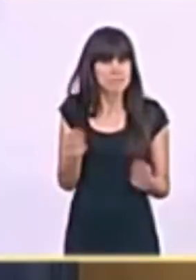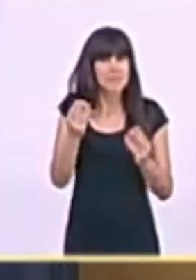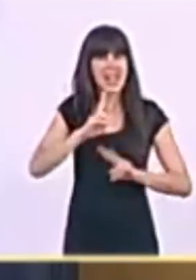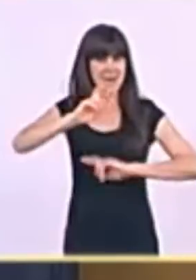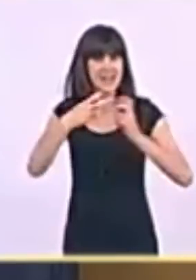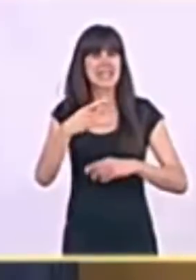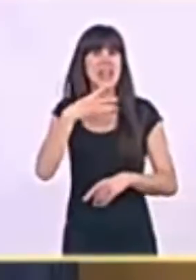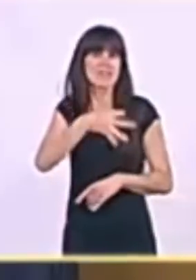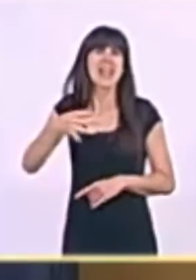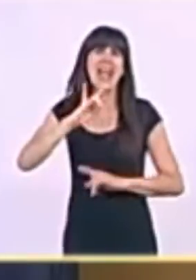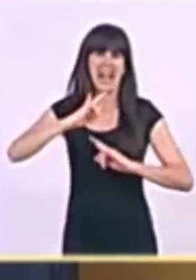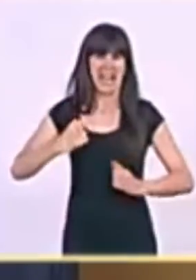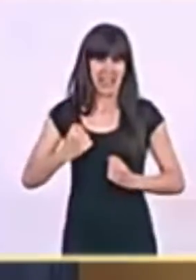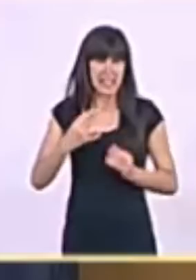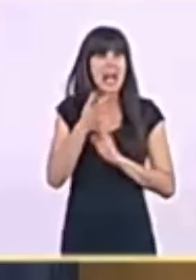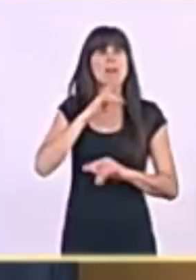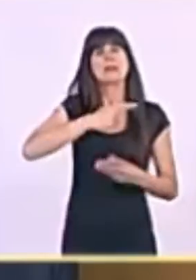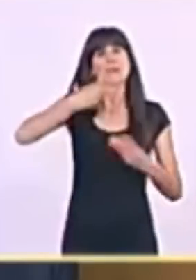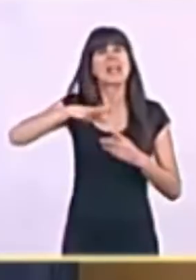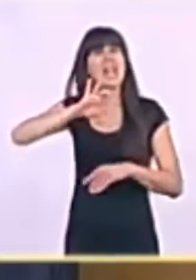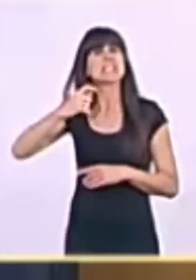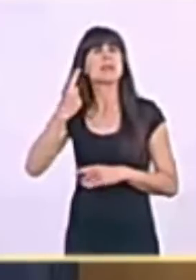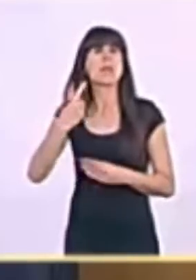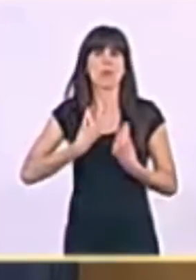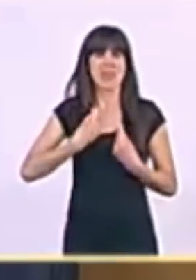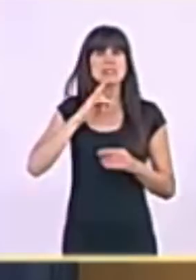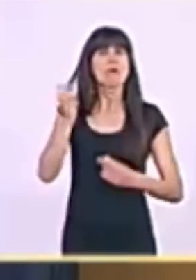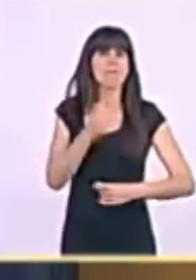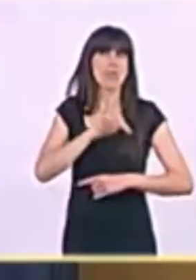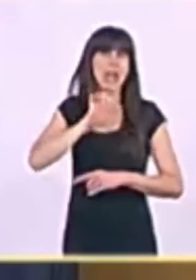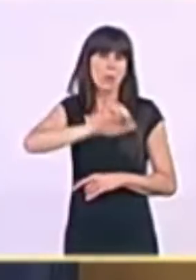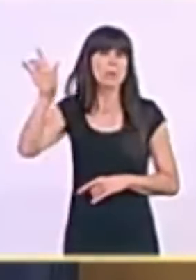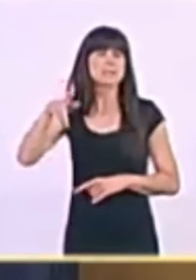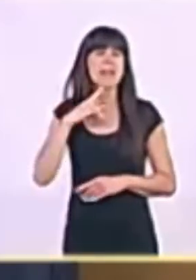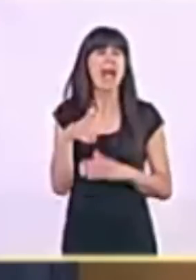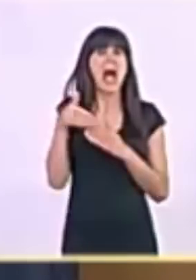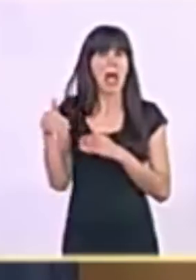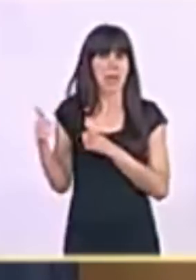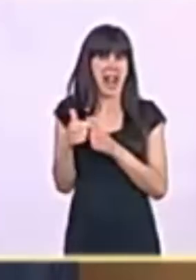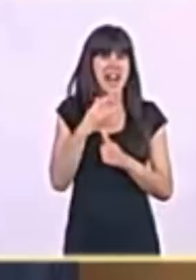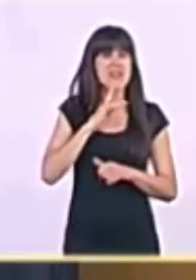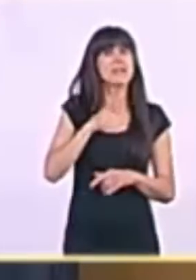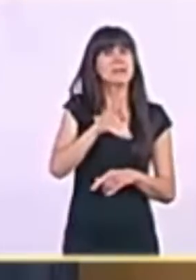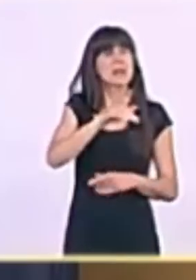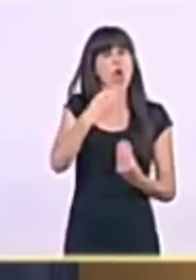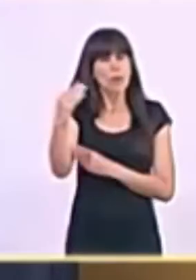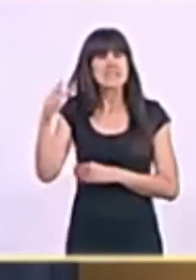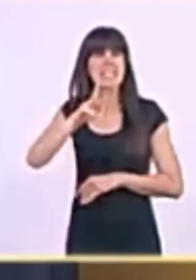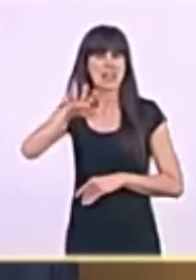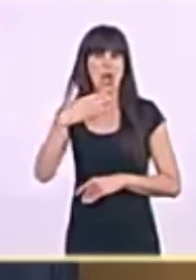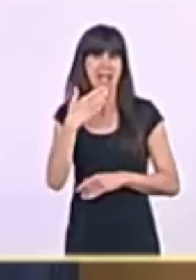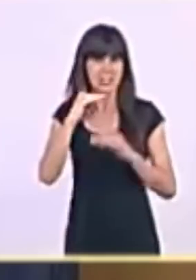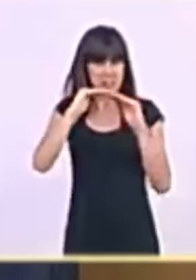europeos, para dar avales a nuestros jóvenes menores de 35 años y a las familias con hijos. Mire, señor Maroto, si yo tuviera que dedicarme